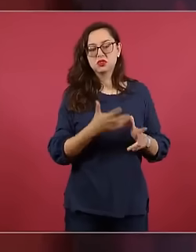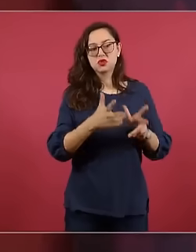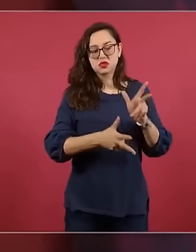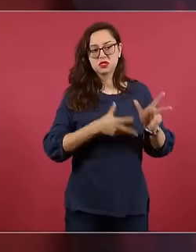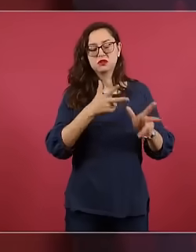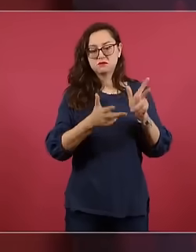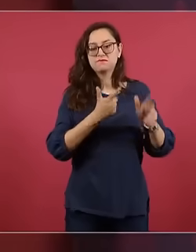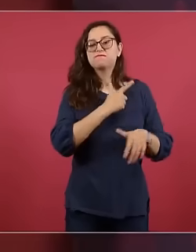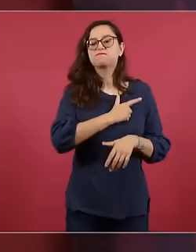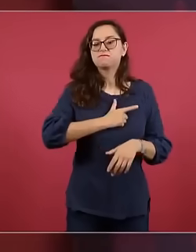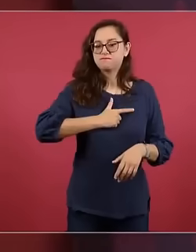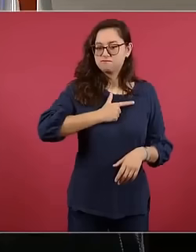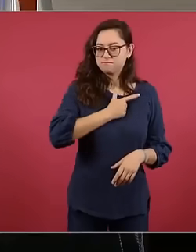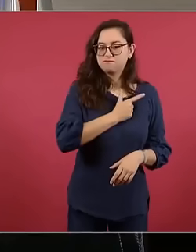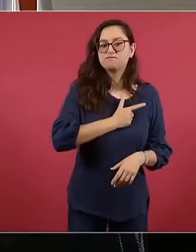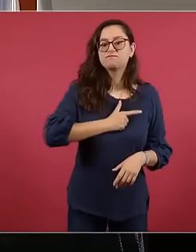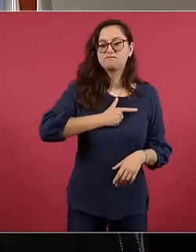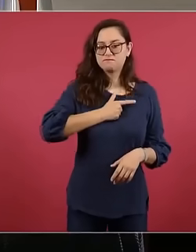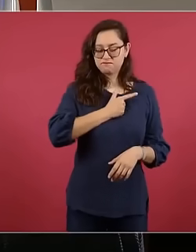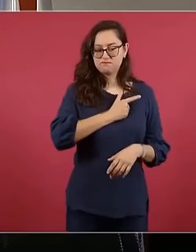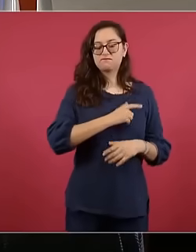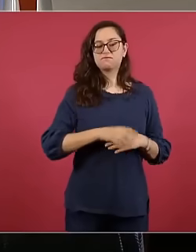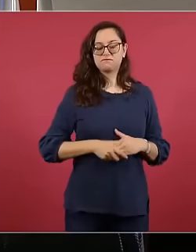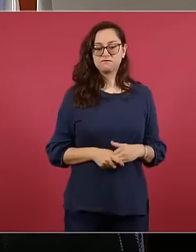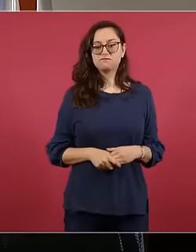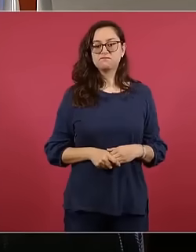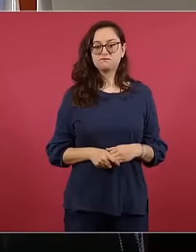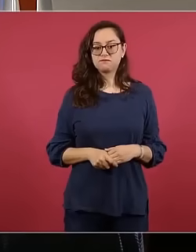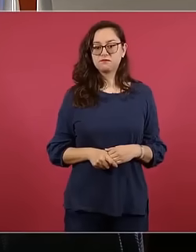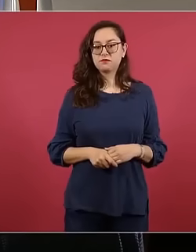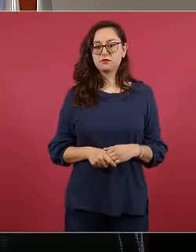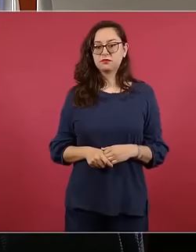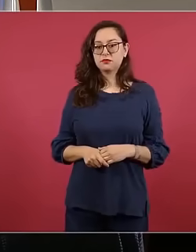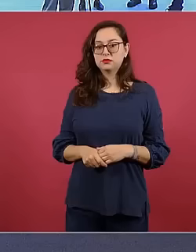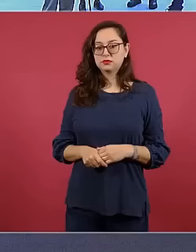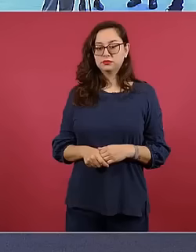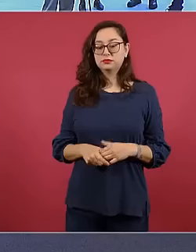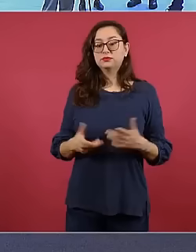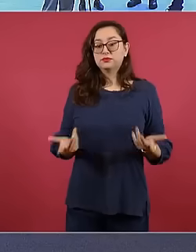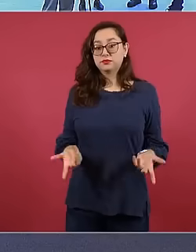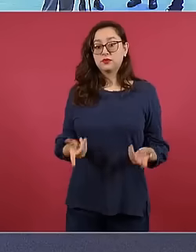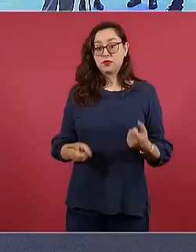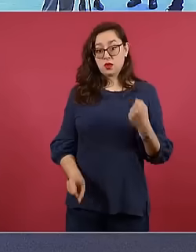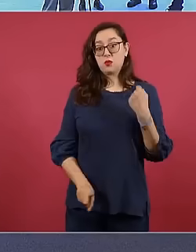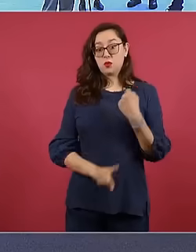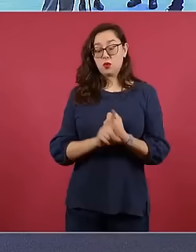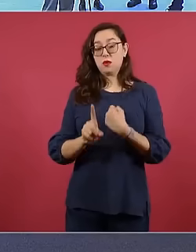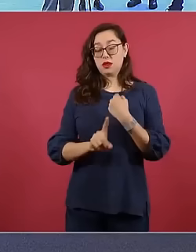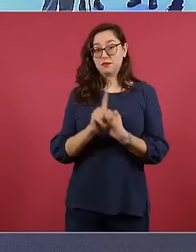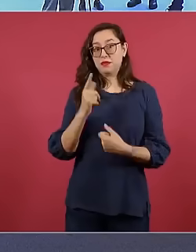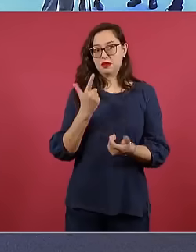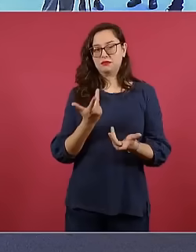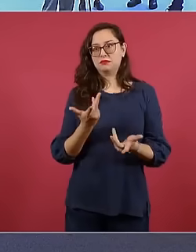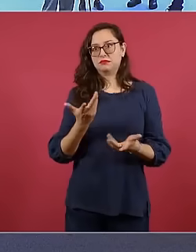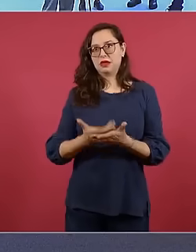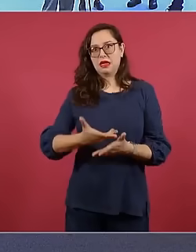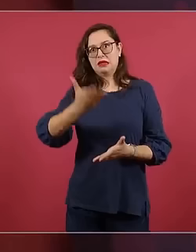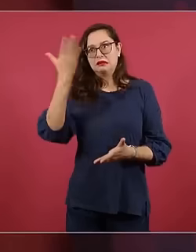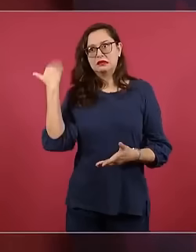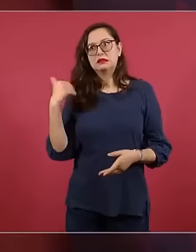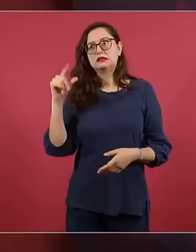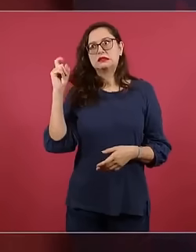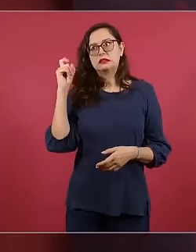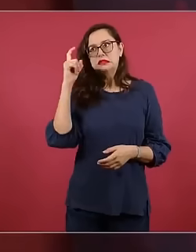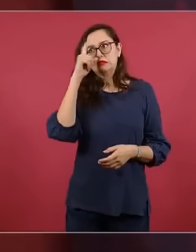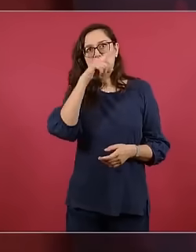brinda el tren interurbano, el Insurgente, y vino a resolver un problema muy importante para mucha